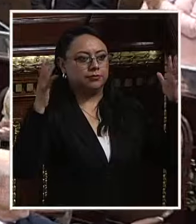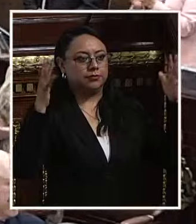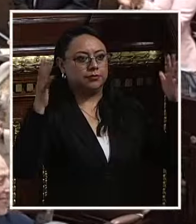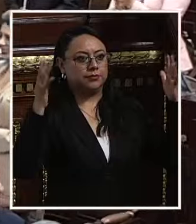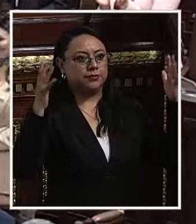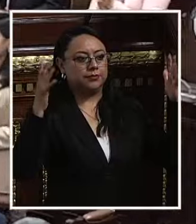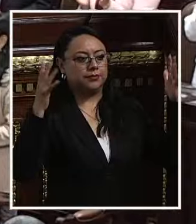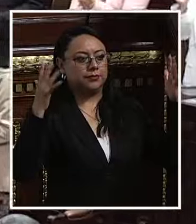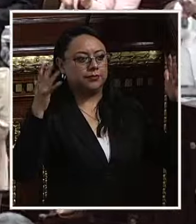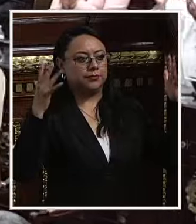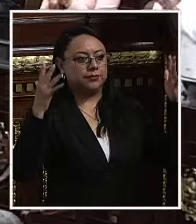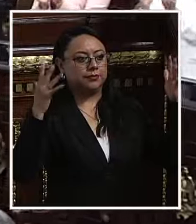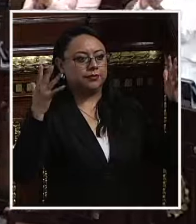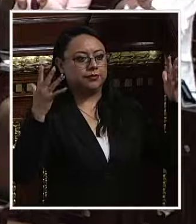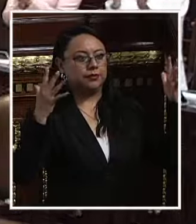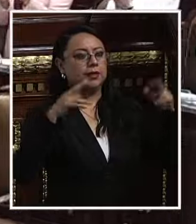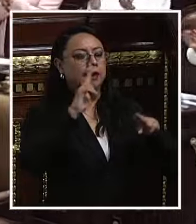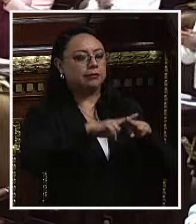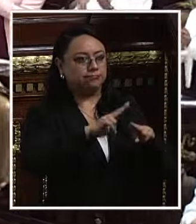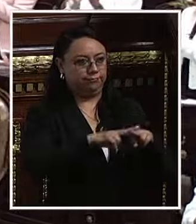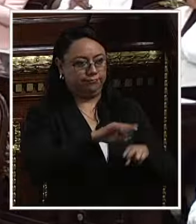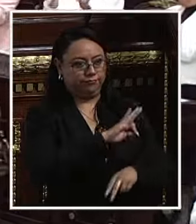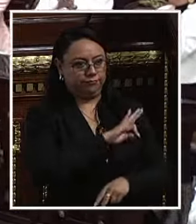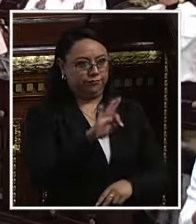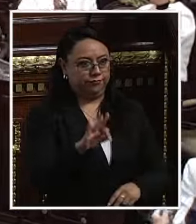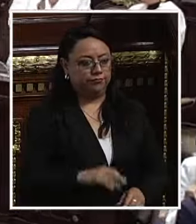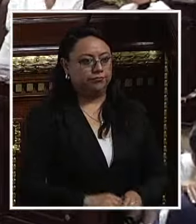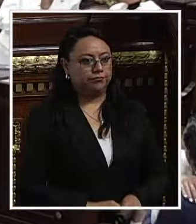Gracias. Pueden sentarse.